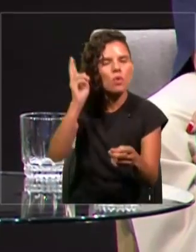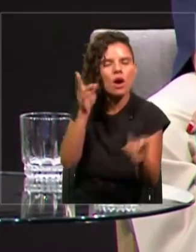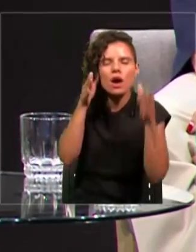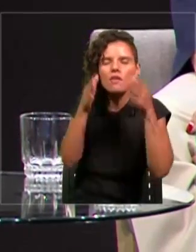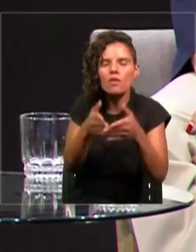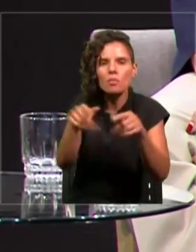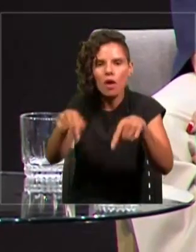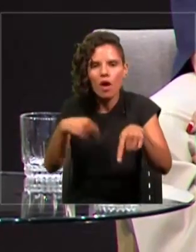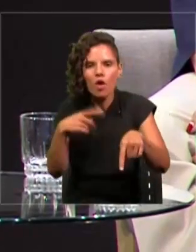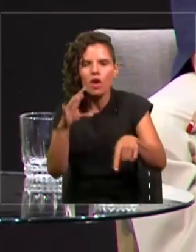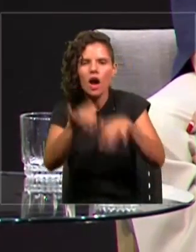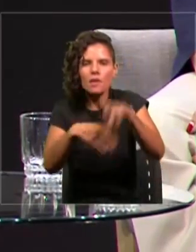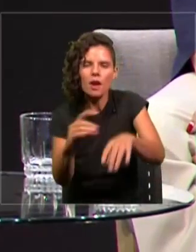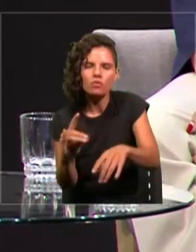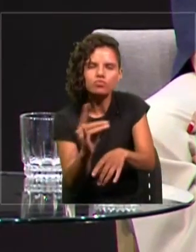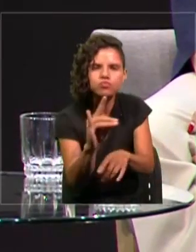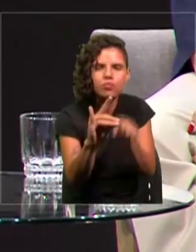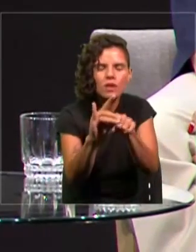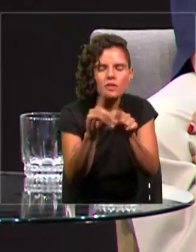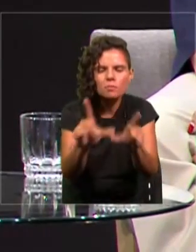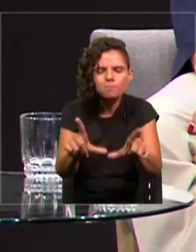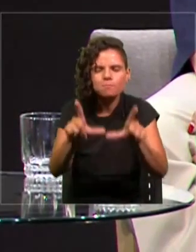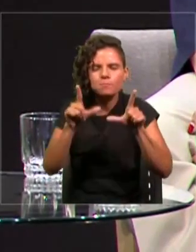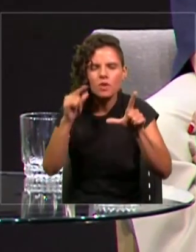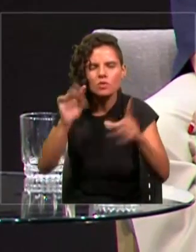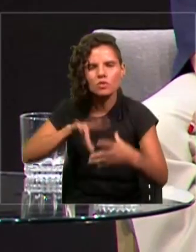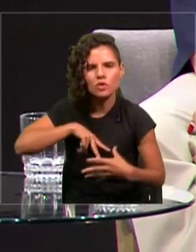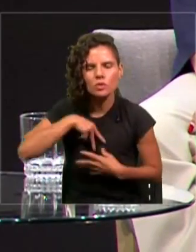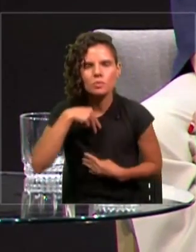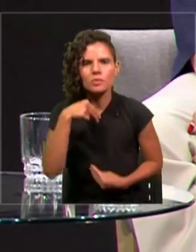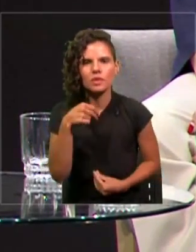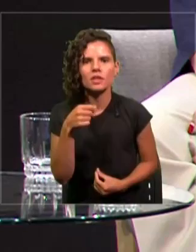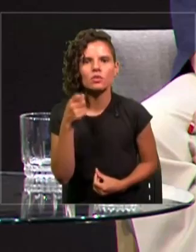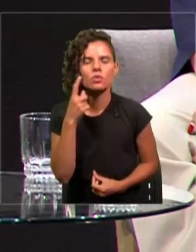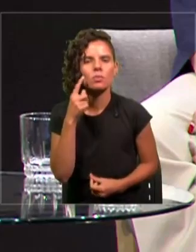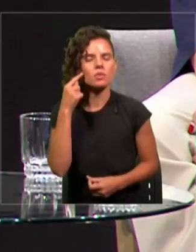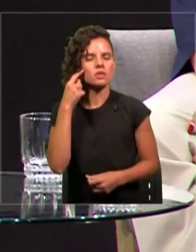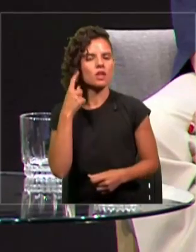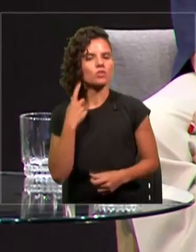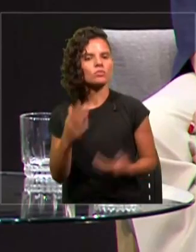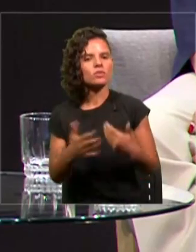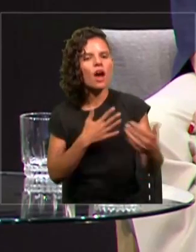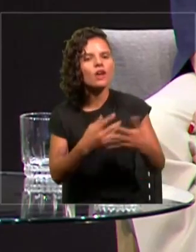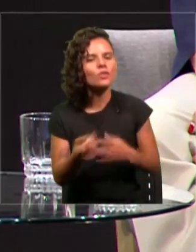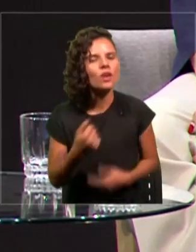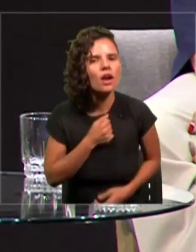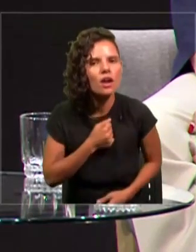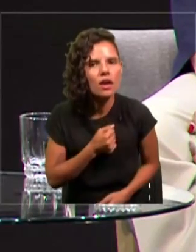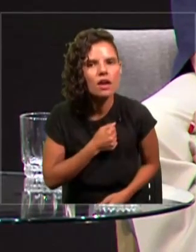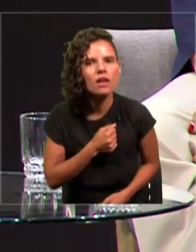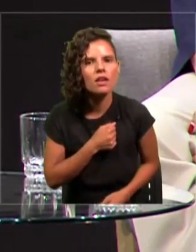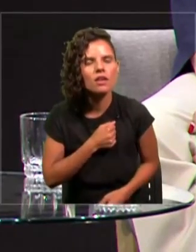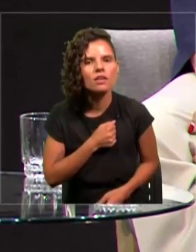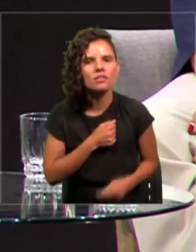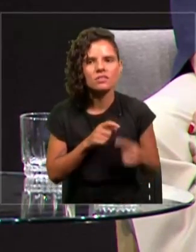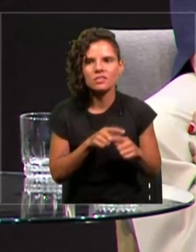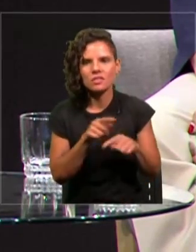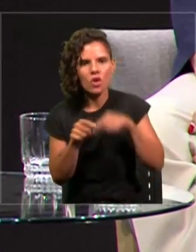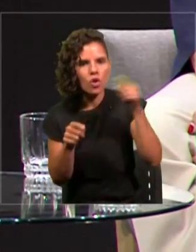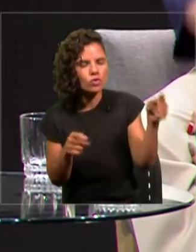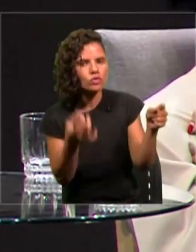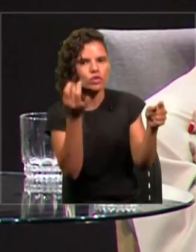el huemul sea como el primer plano de nuestro espíritu, como nuestro pulso natural, y que el otro sea solo el latido de la